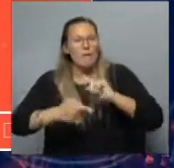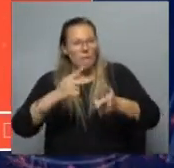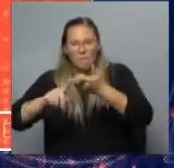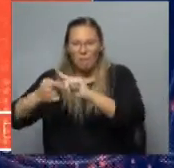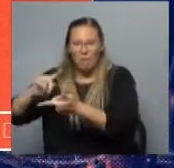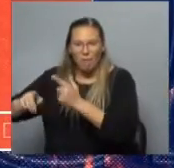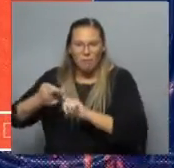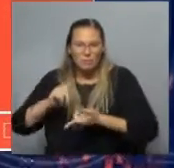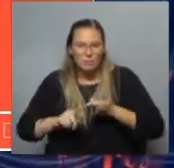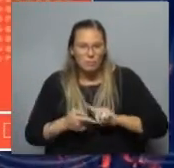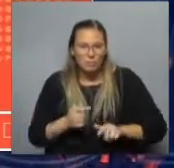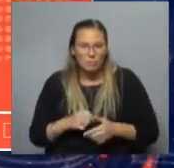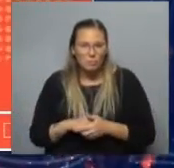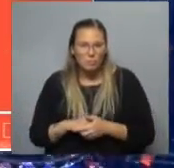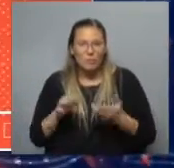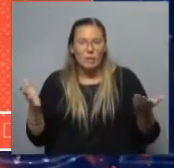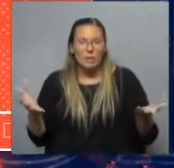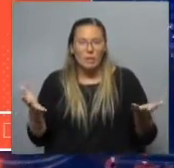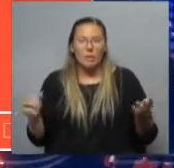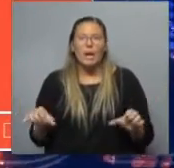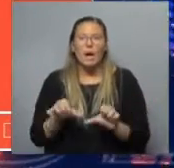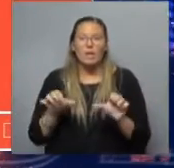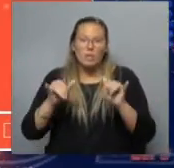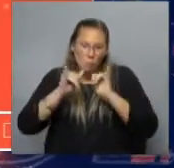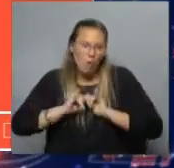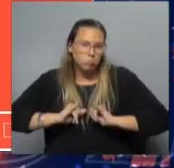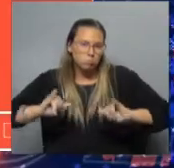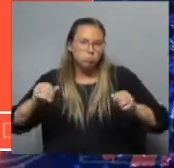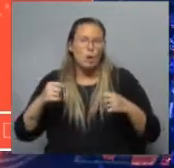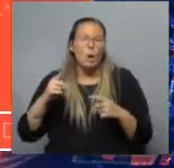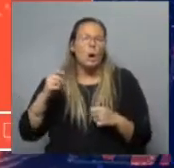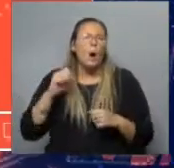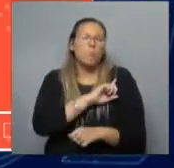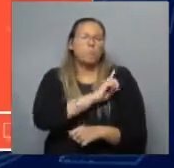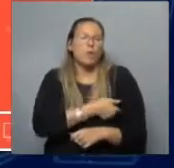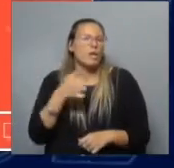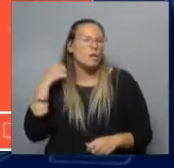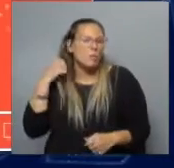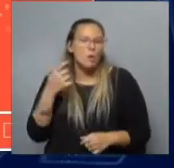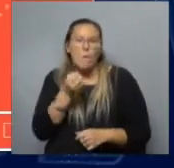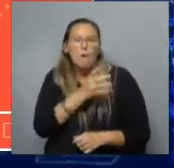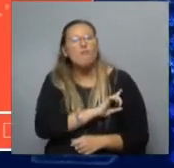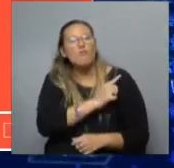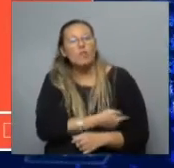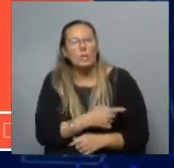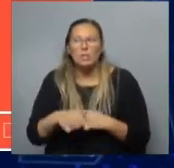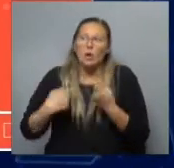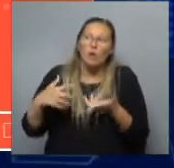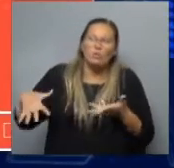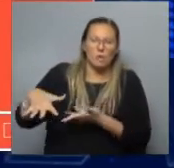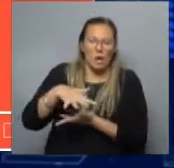relaciones que hacen como el eslogan que nosotros tenemos, poder en tu pelo, ¿no? Empezar a fortalecer esa otra